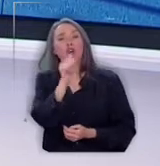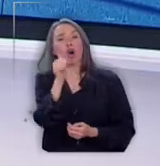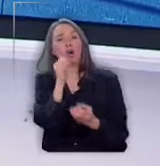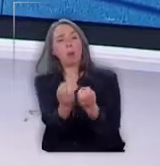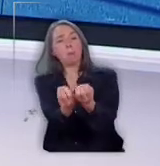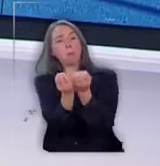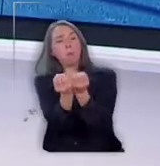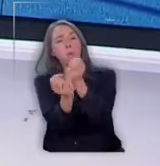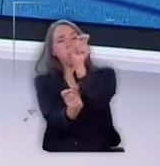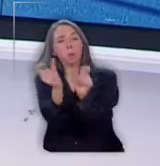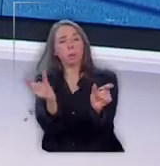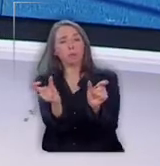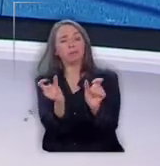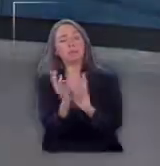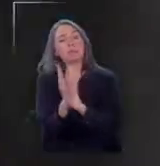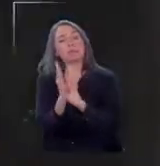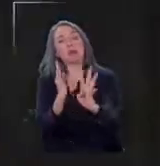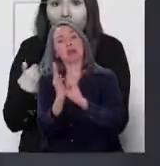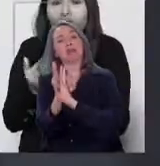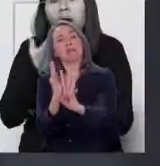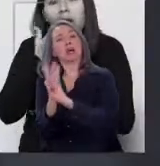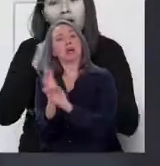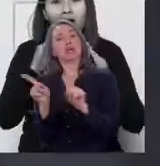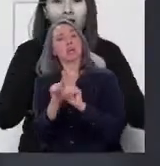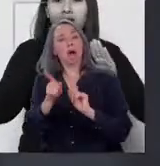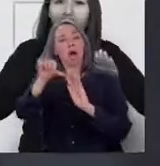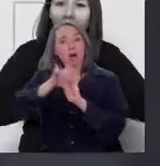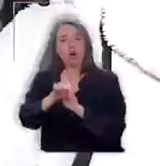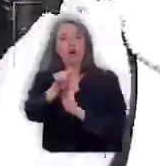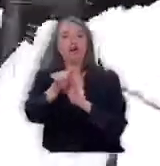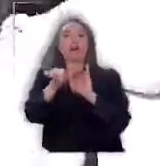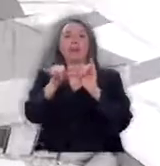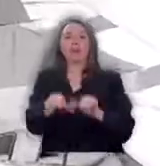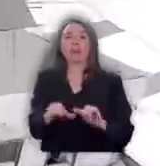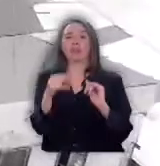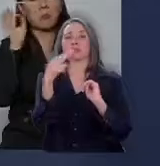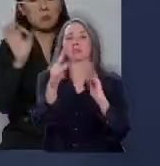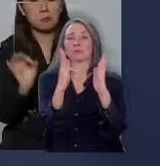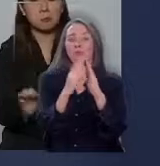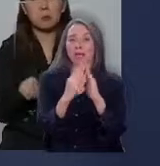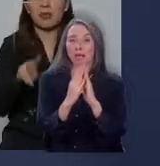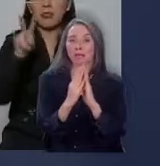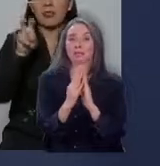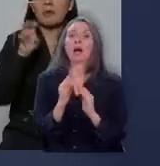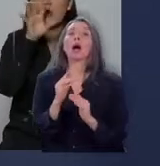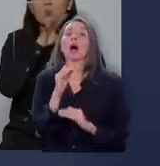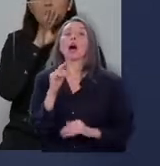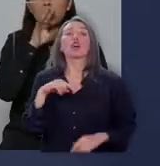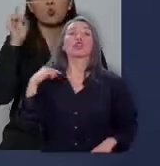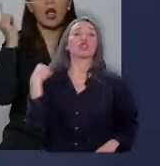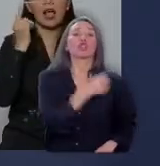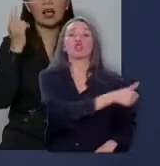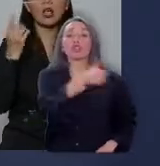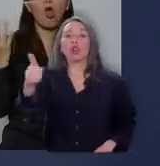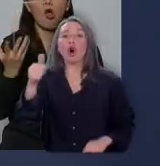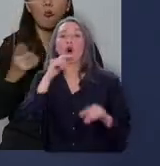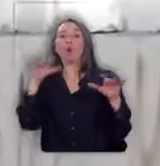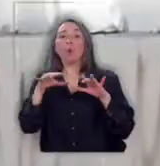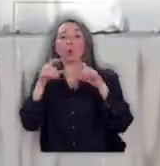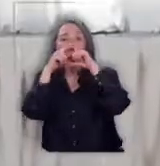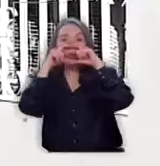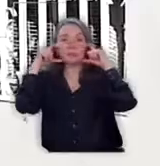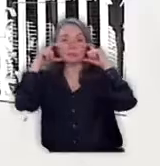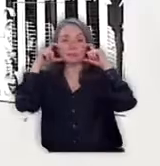la cuarentena mantenerse en su casa al uso general de